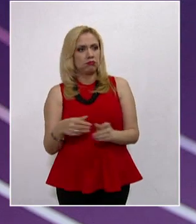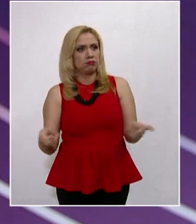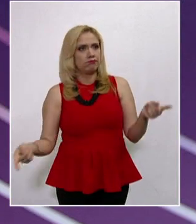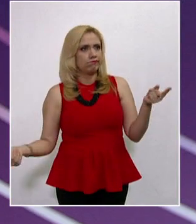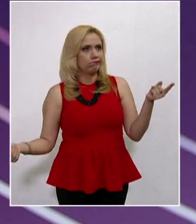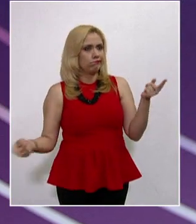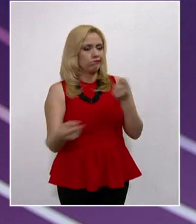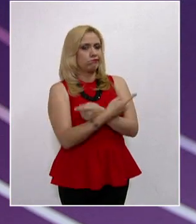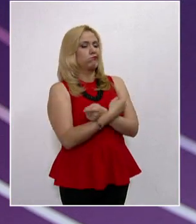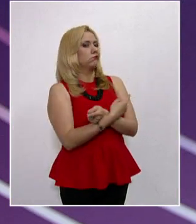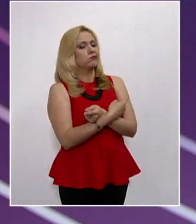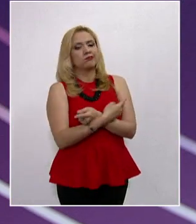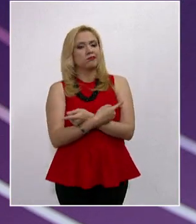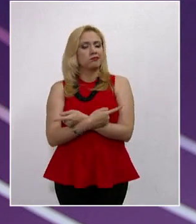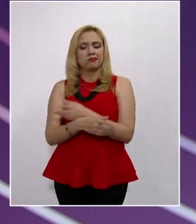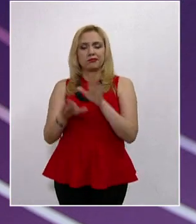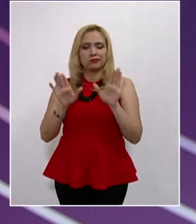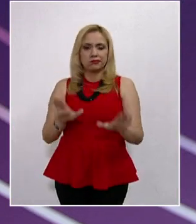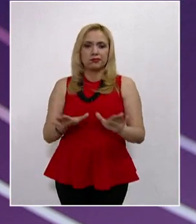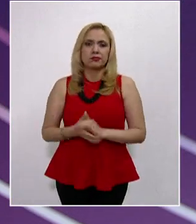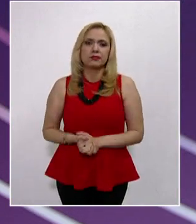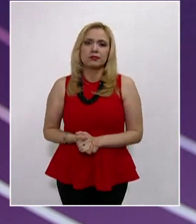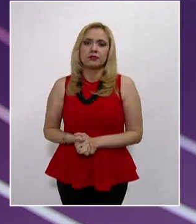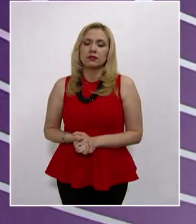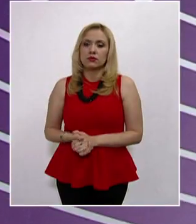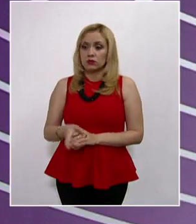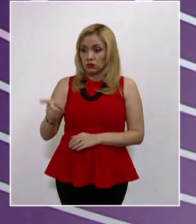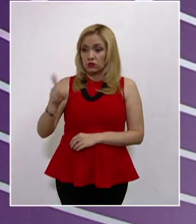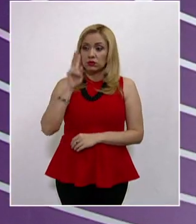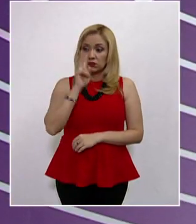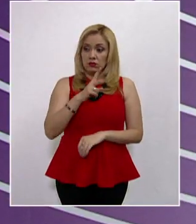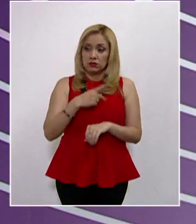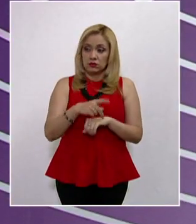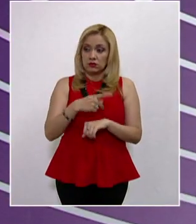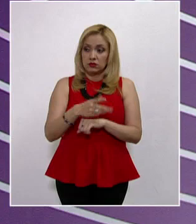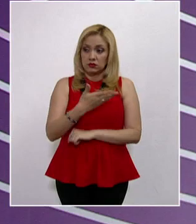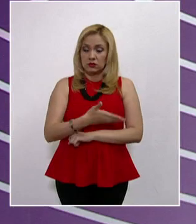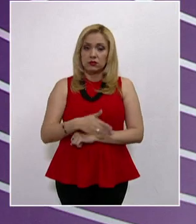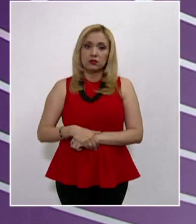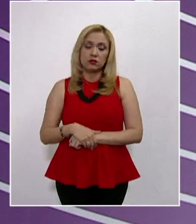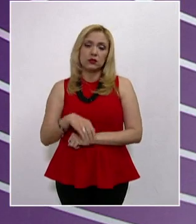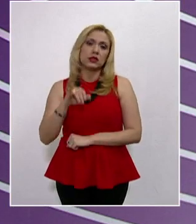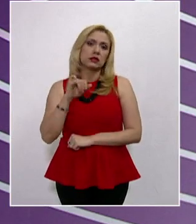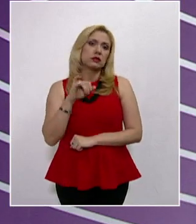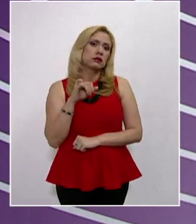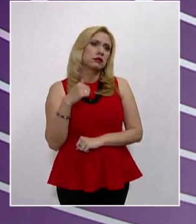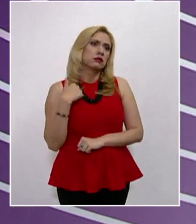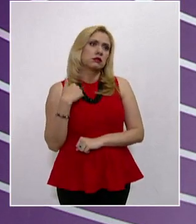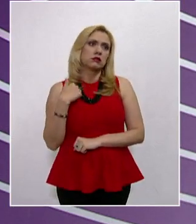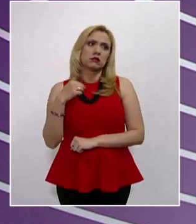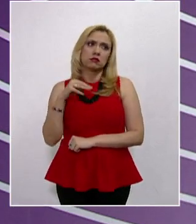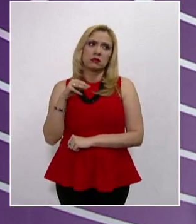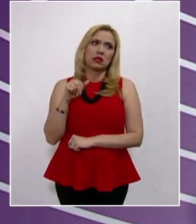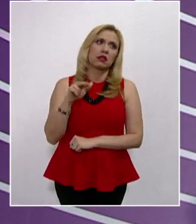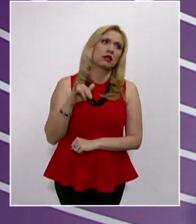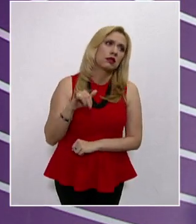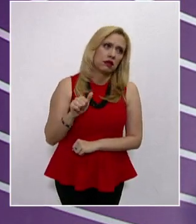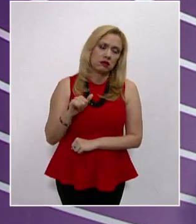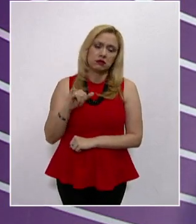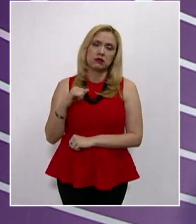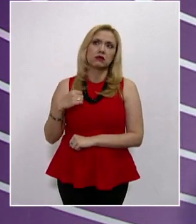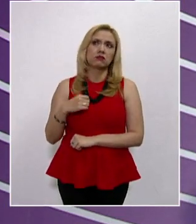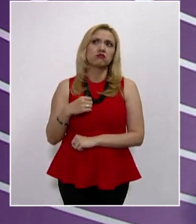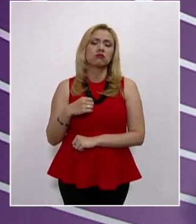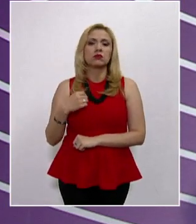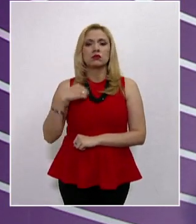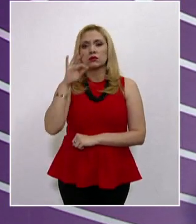contrario a lo que se está pretendiendo lograr. ¿Tú también adviertes esos riesgos, María Luisa? Sí, sí, claramente. Si